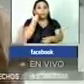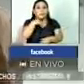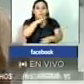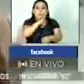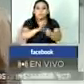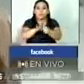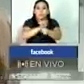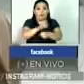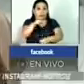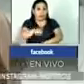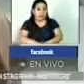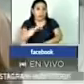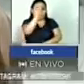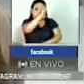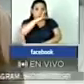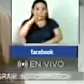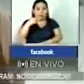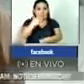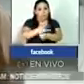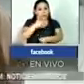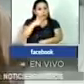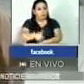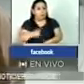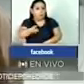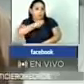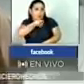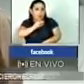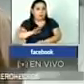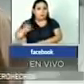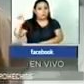-19 en Guatemala este es mi reporte para la RNA